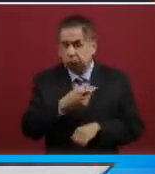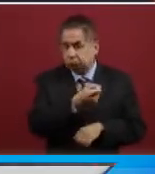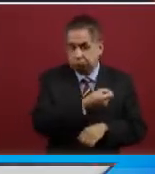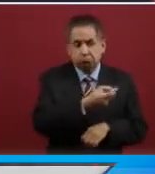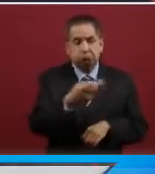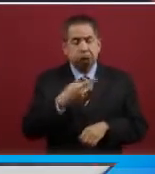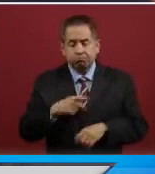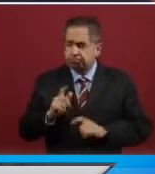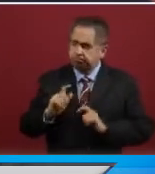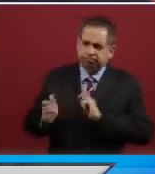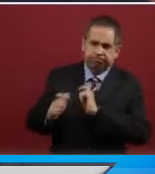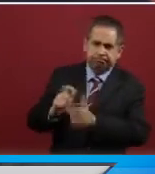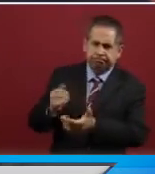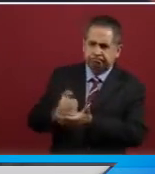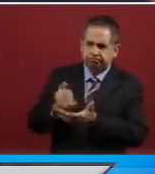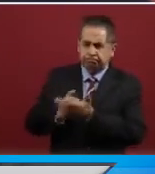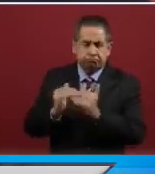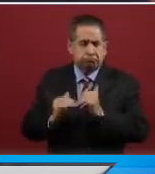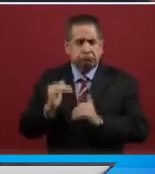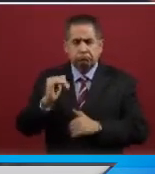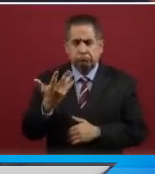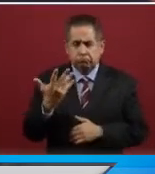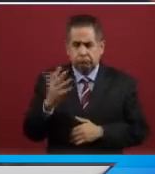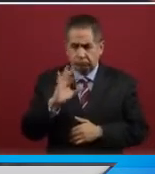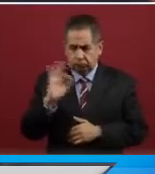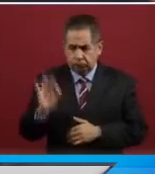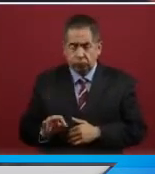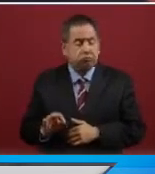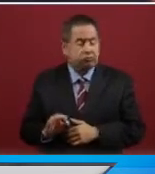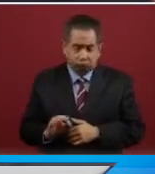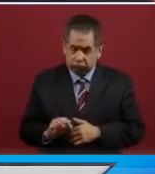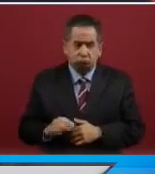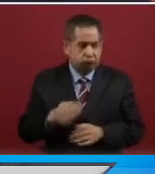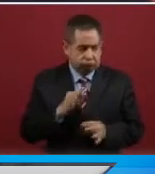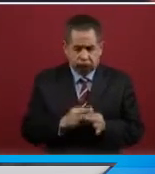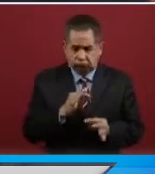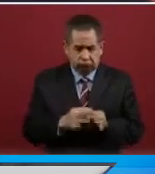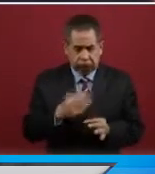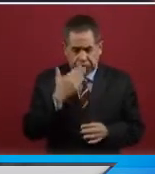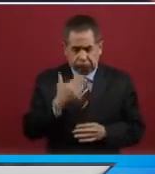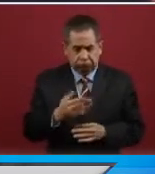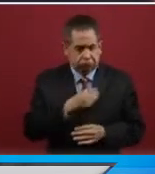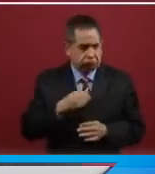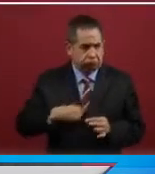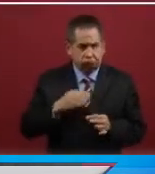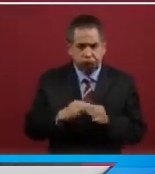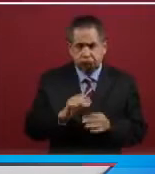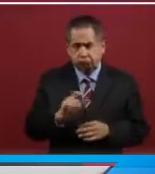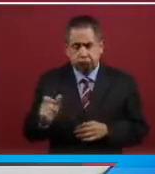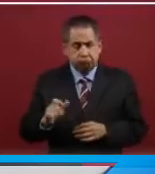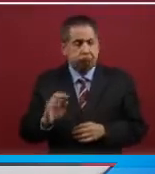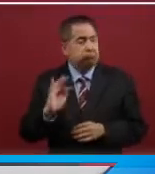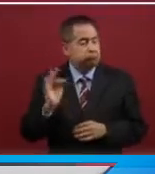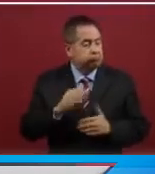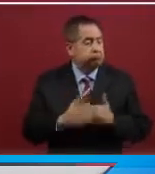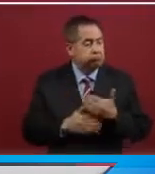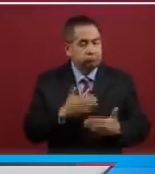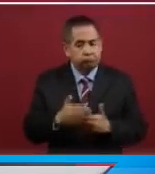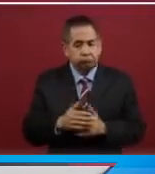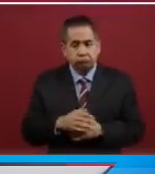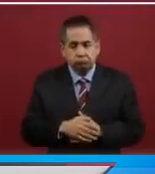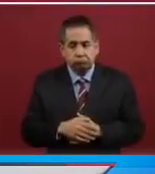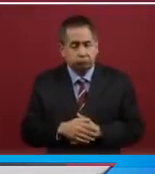recaudación en 5%. Ante el cuestionamiento del aumento de los adeudos en el pago de impuestos, el presidente responde que